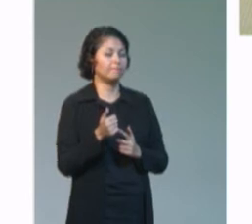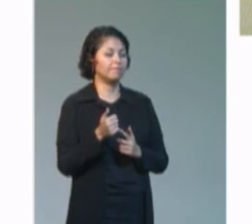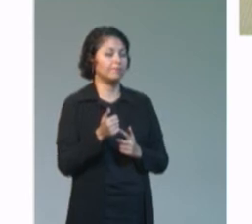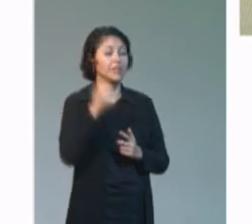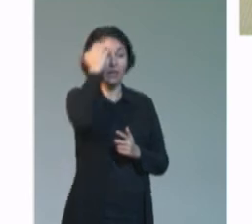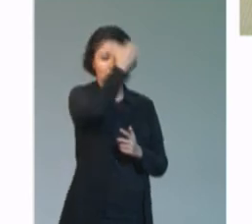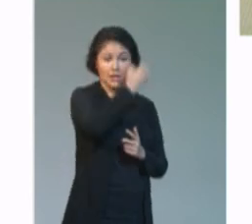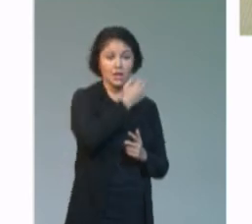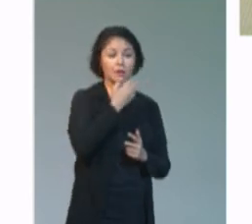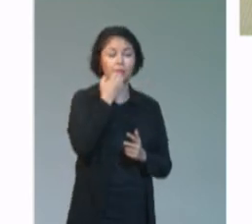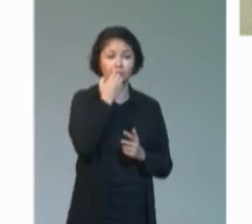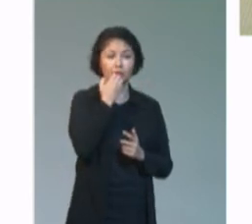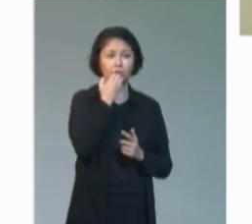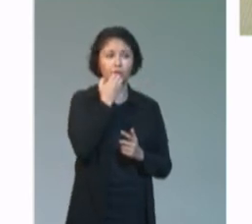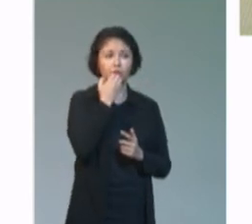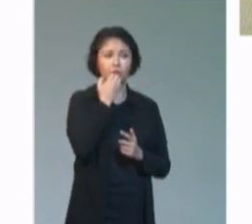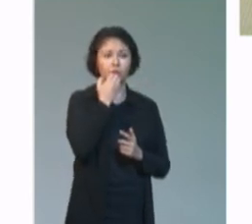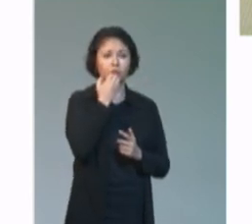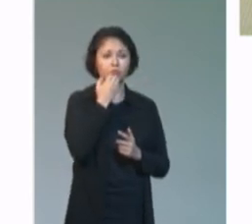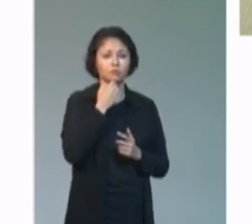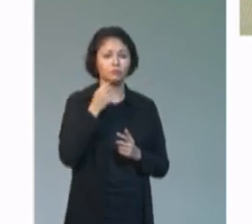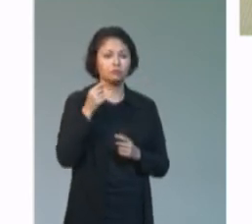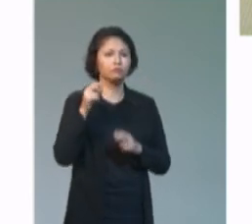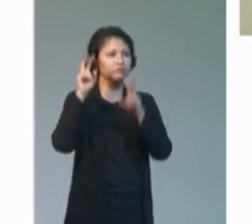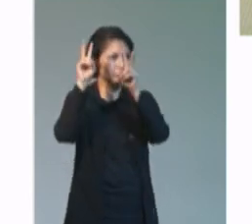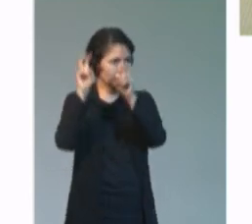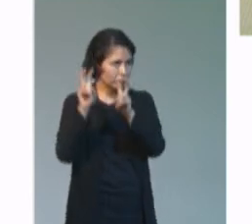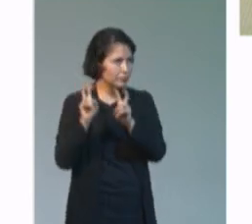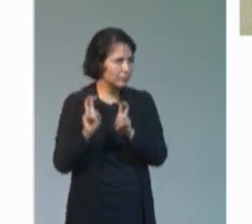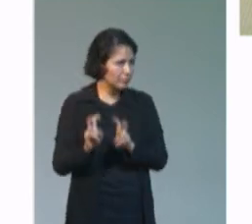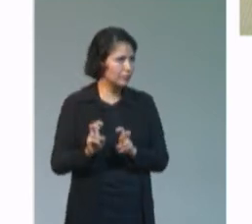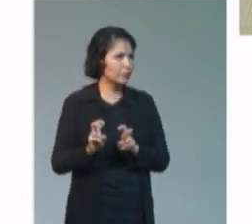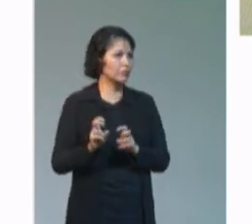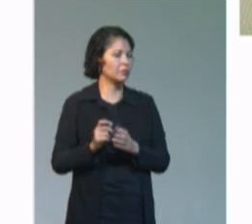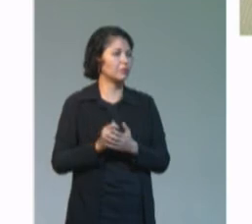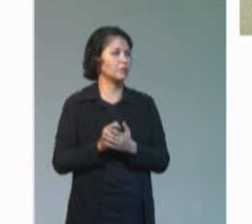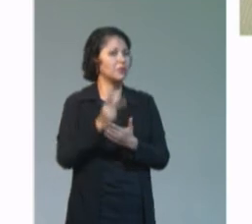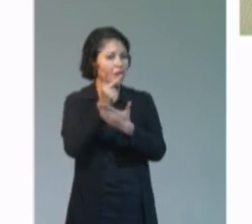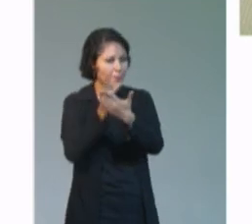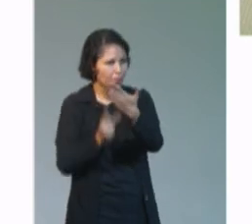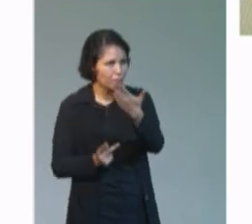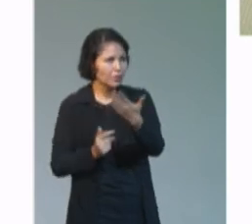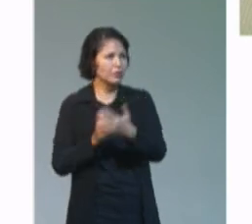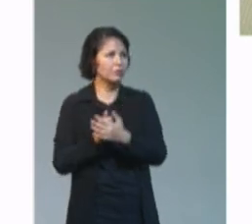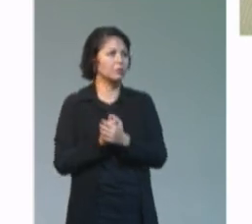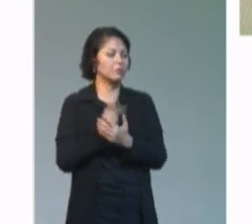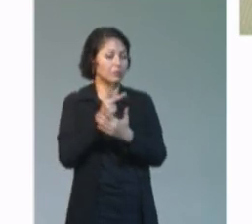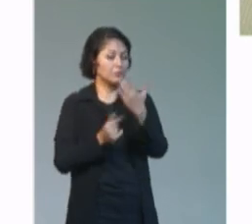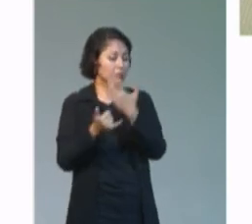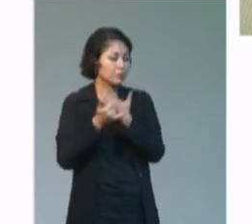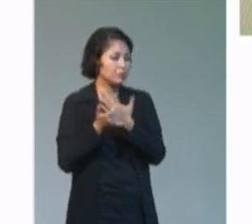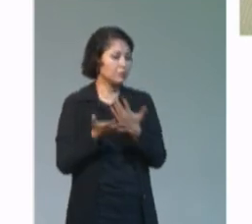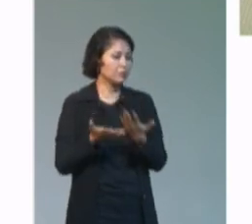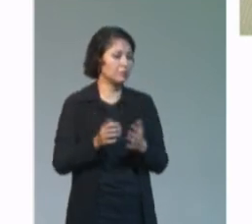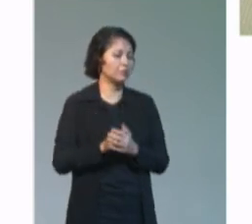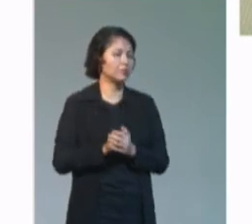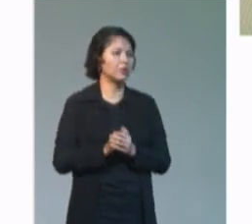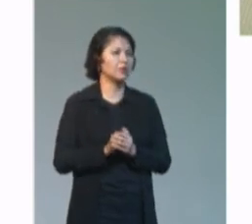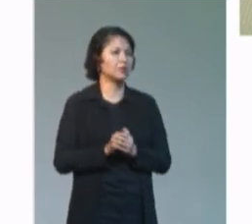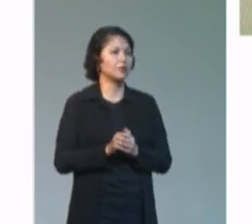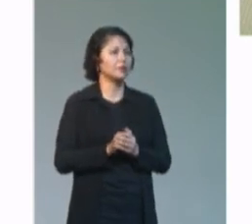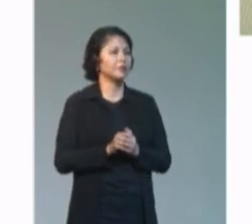completos de los productos completos a los procesos por los cuales el estudiante se ha ido desenvolviendo